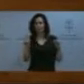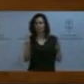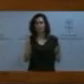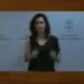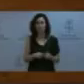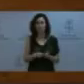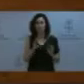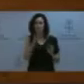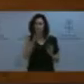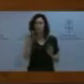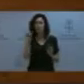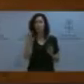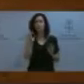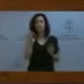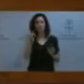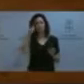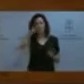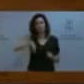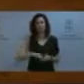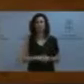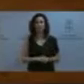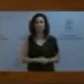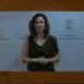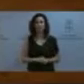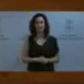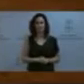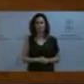tenerlos muy en cuenta.